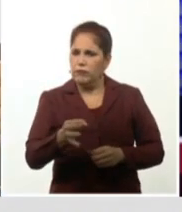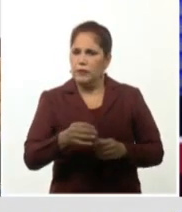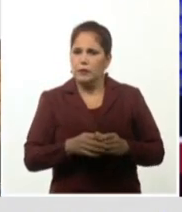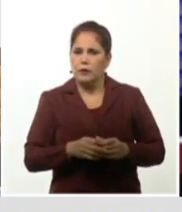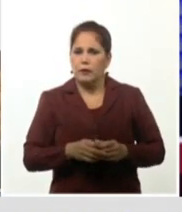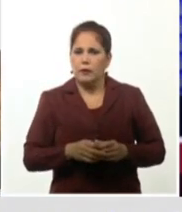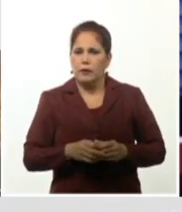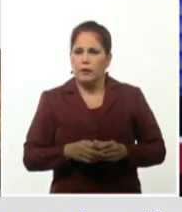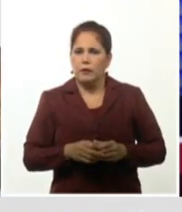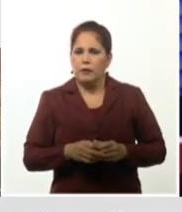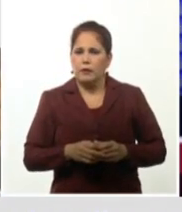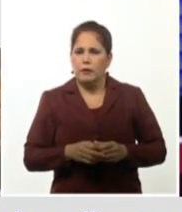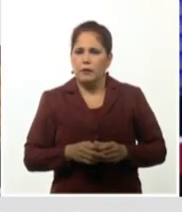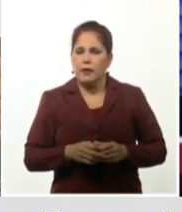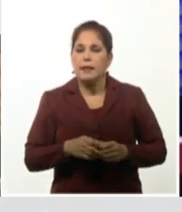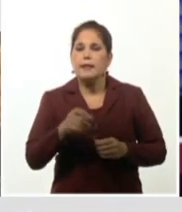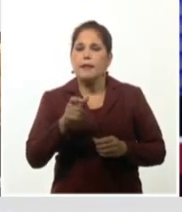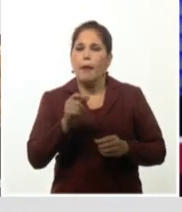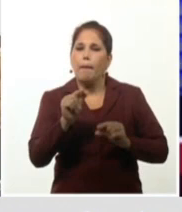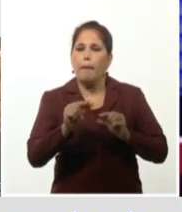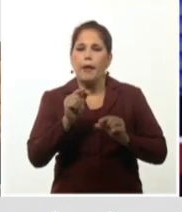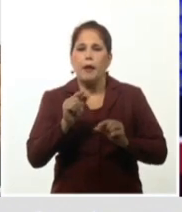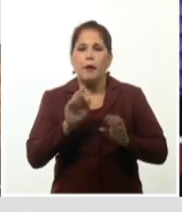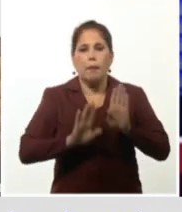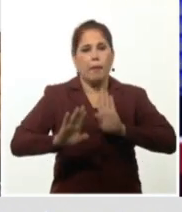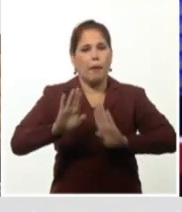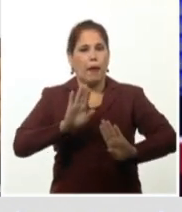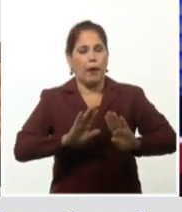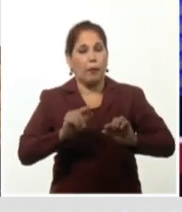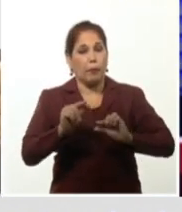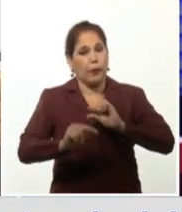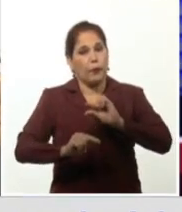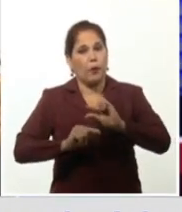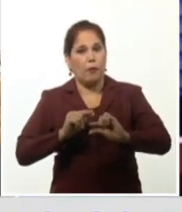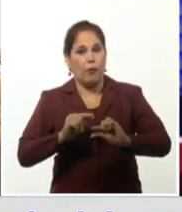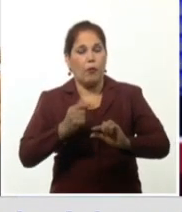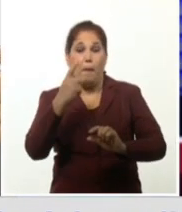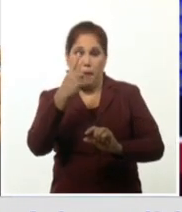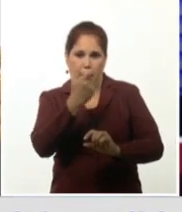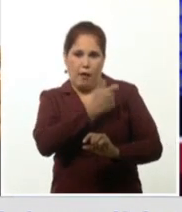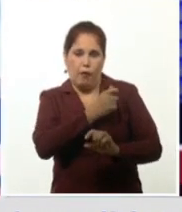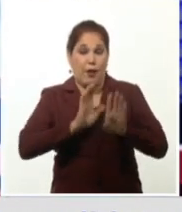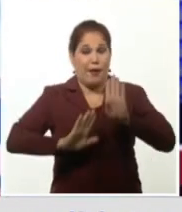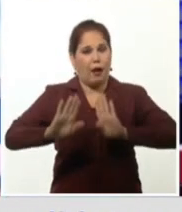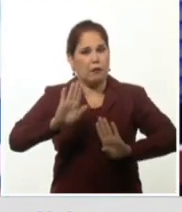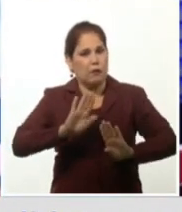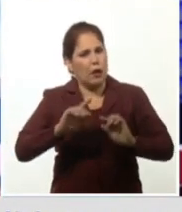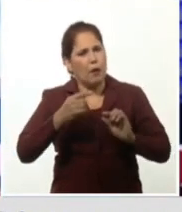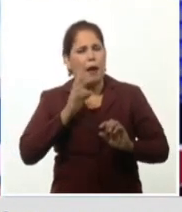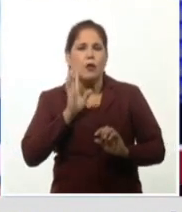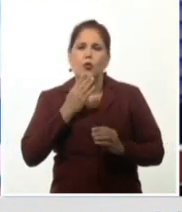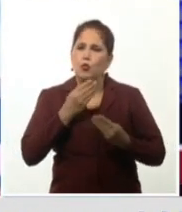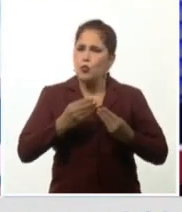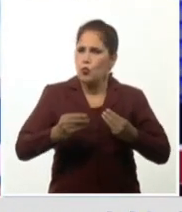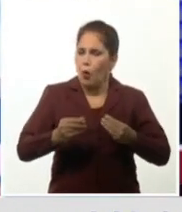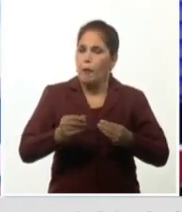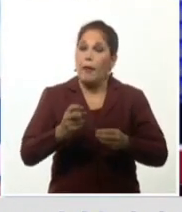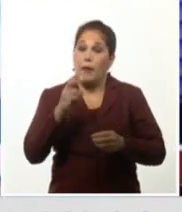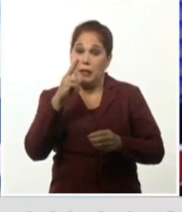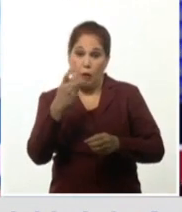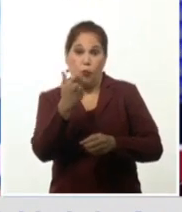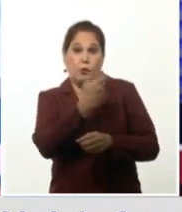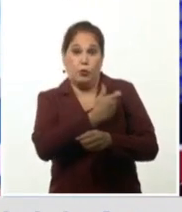término? ¿Se va inmunizando la persona en la medida que recibe las dosis? Bueno, mira, muchas